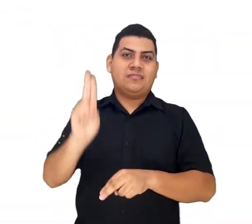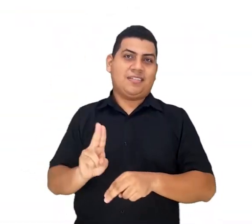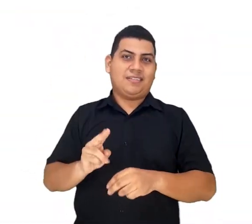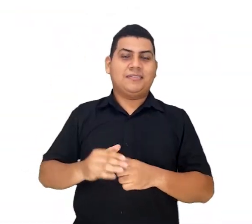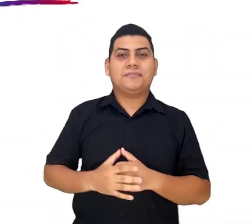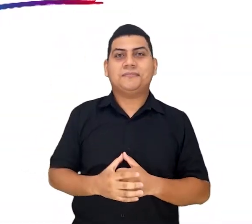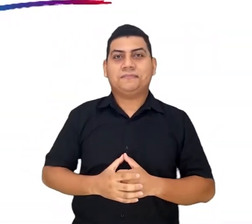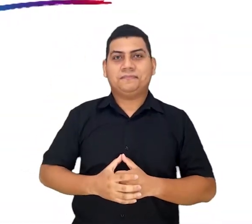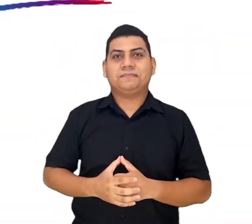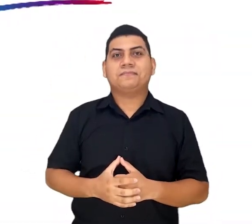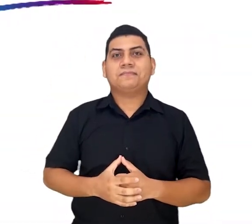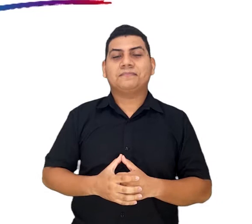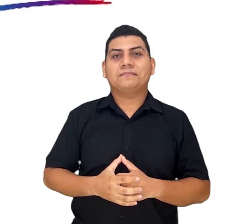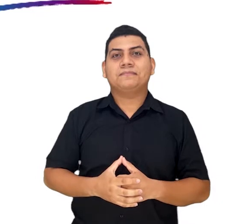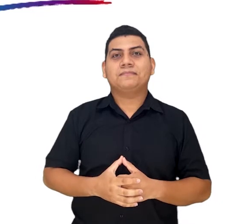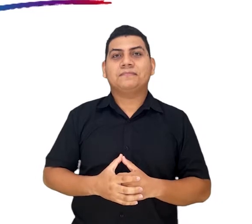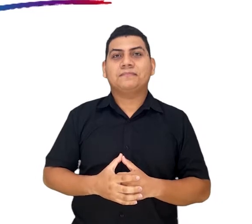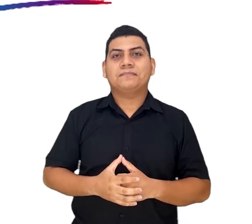Sucre diferente.